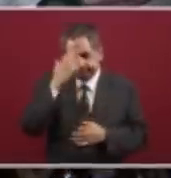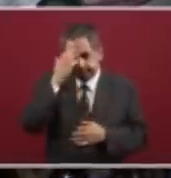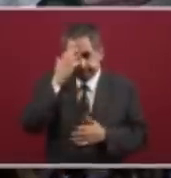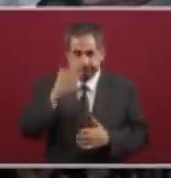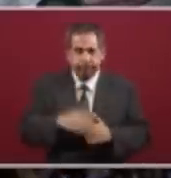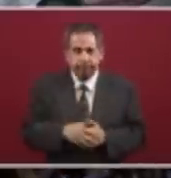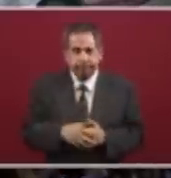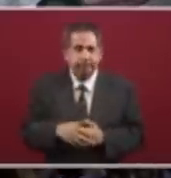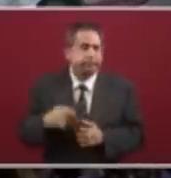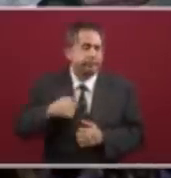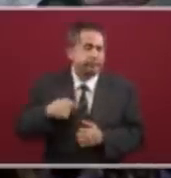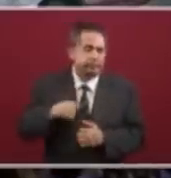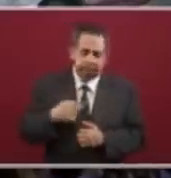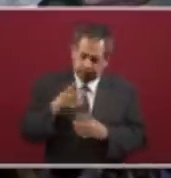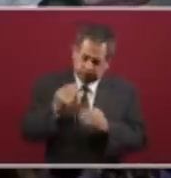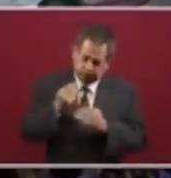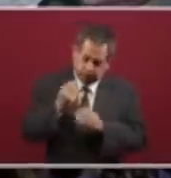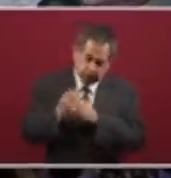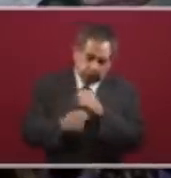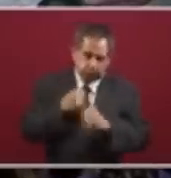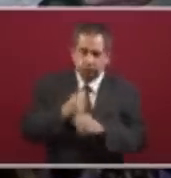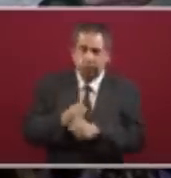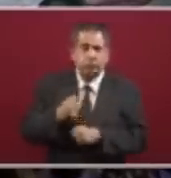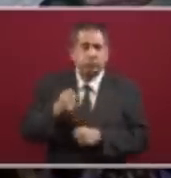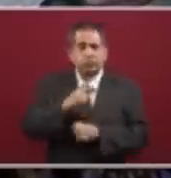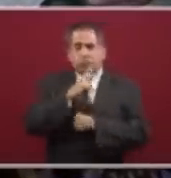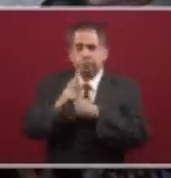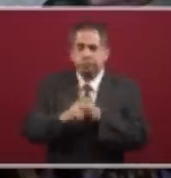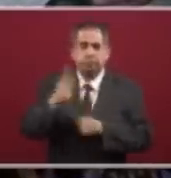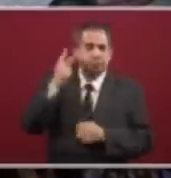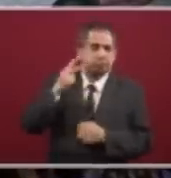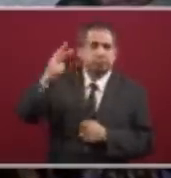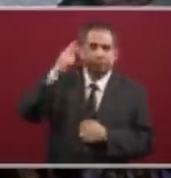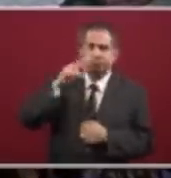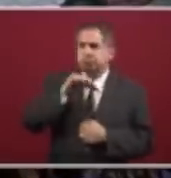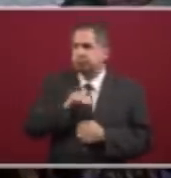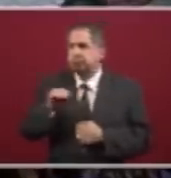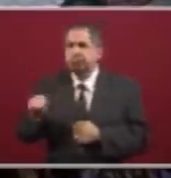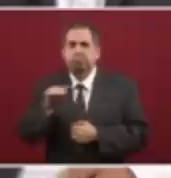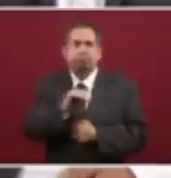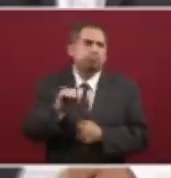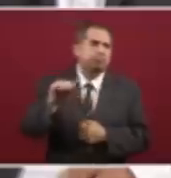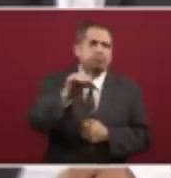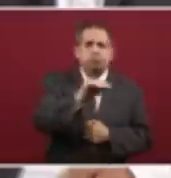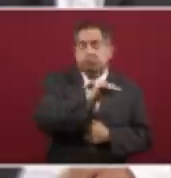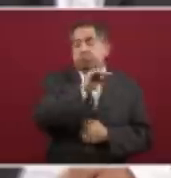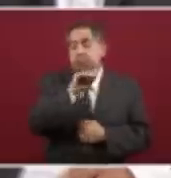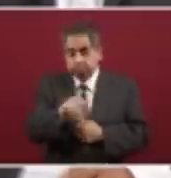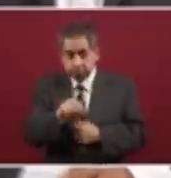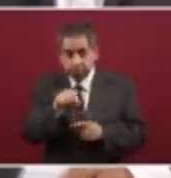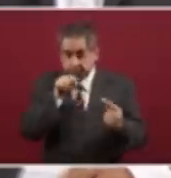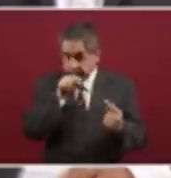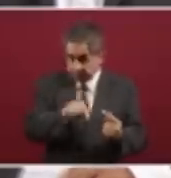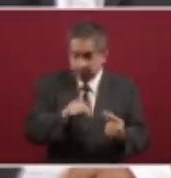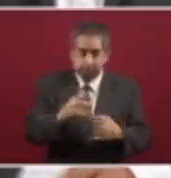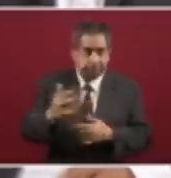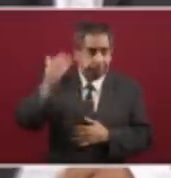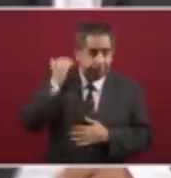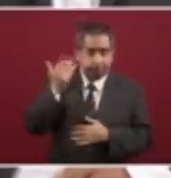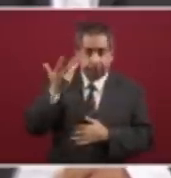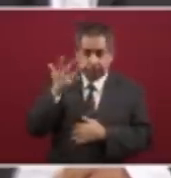llevo muchos años recorriendo el país y hace 10